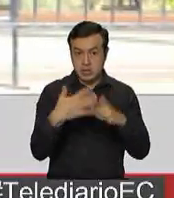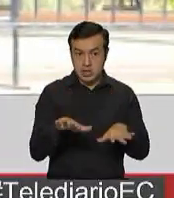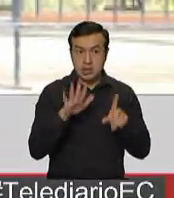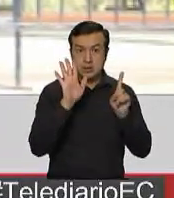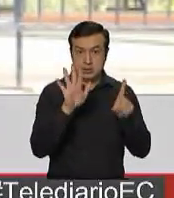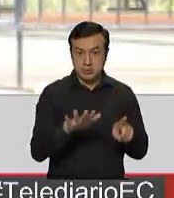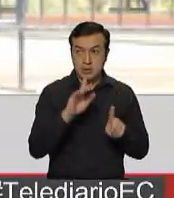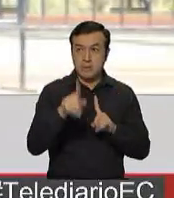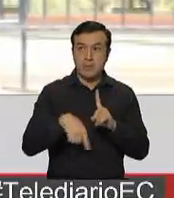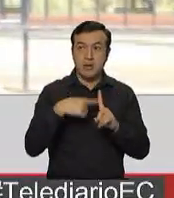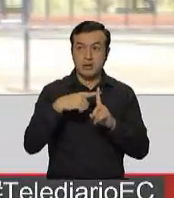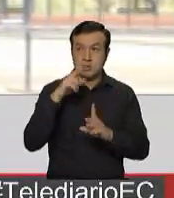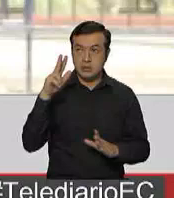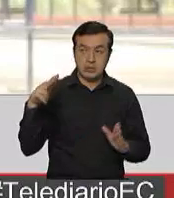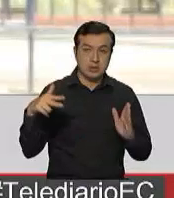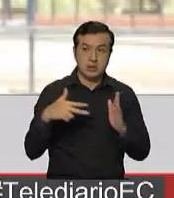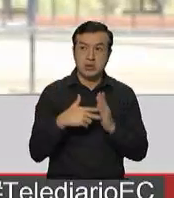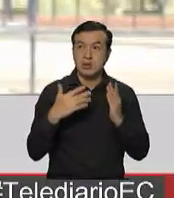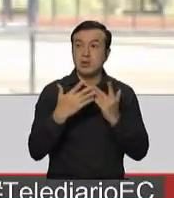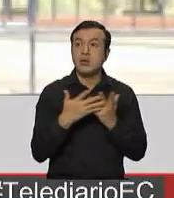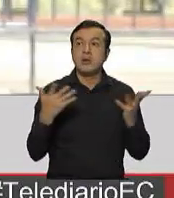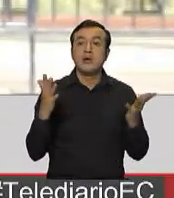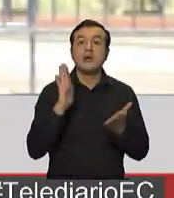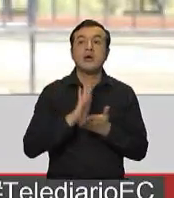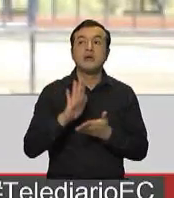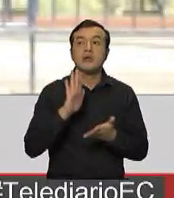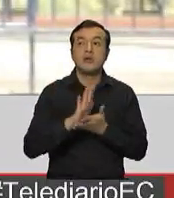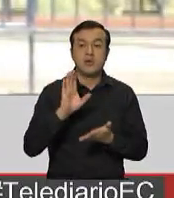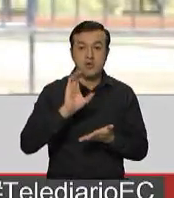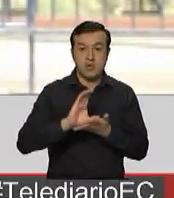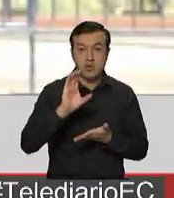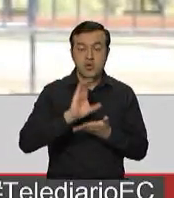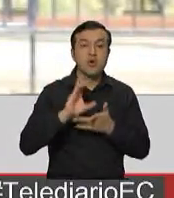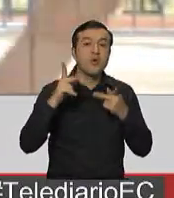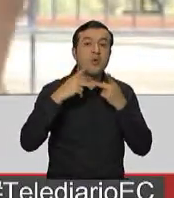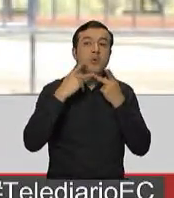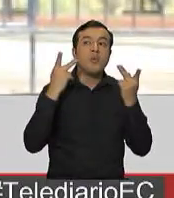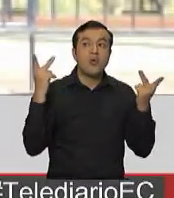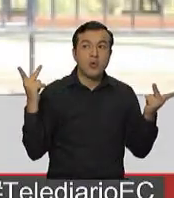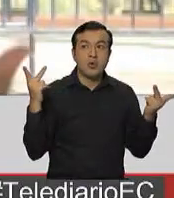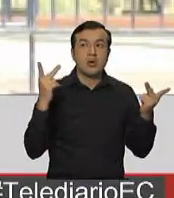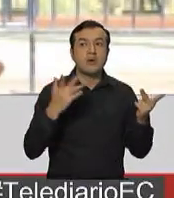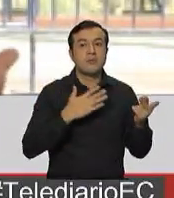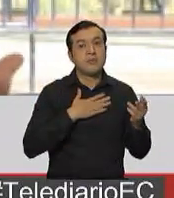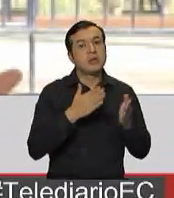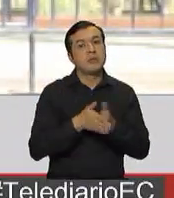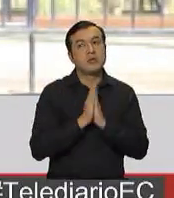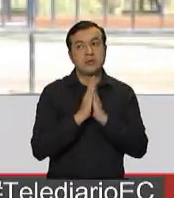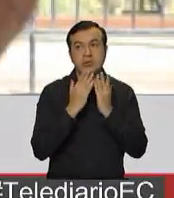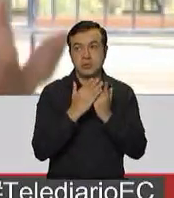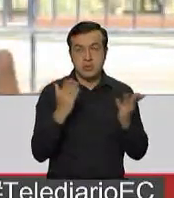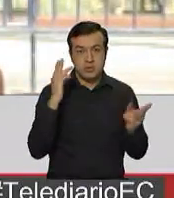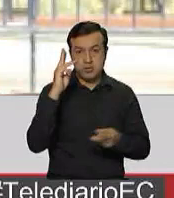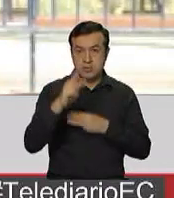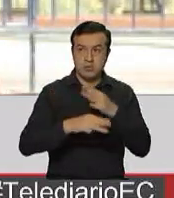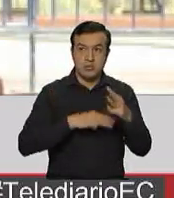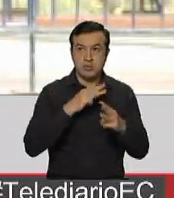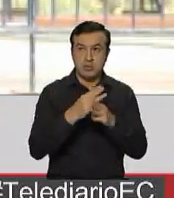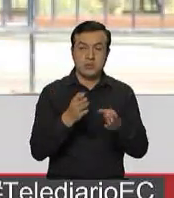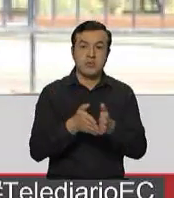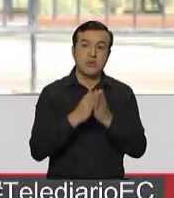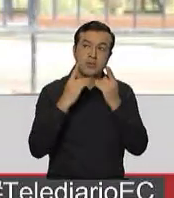tenemos, que serán colocados en las escuelas y colegios fiscales. Mi petición a ustedes y al mundo a través de